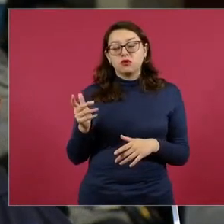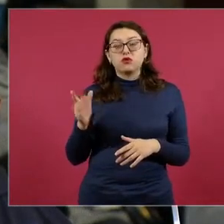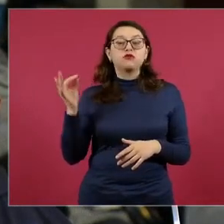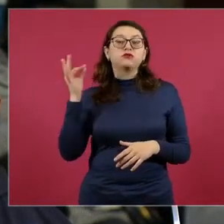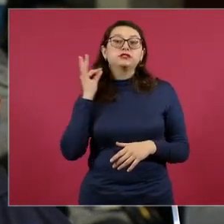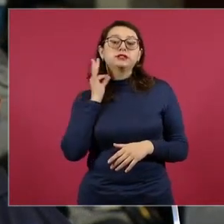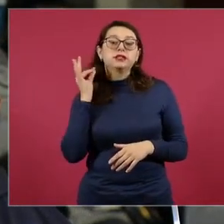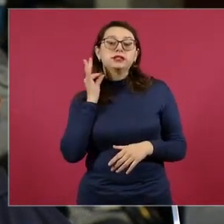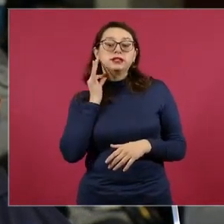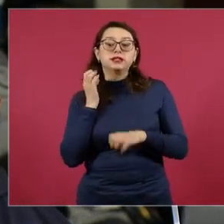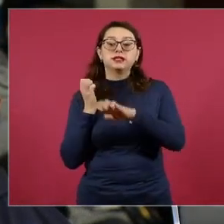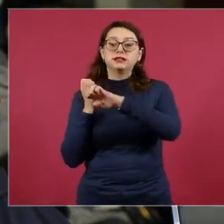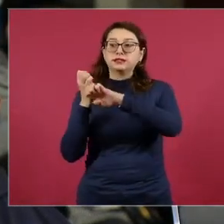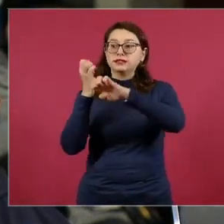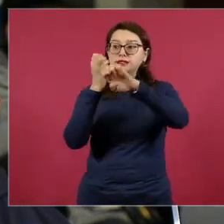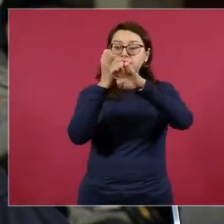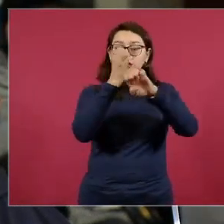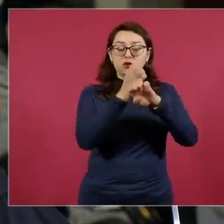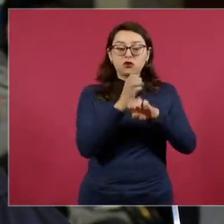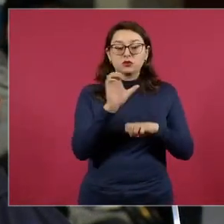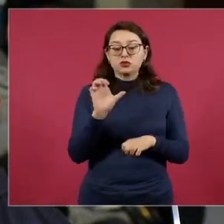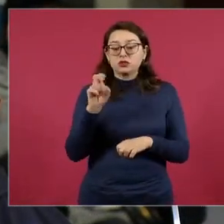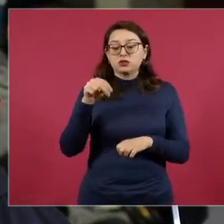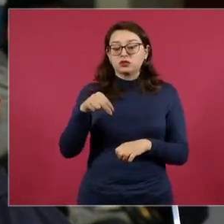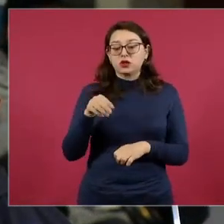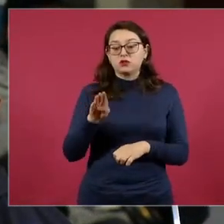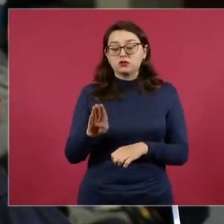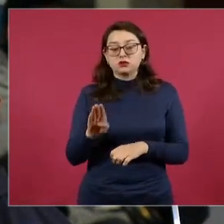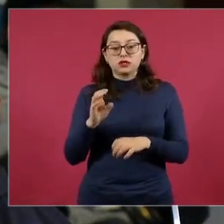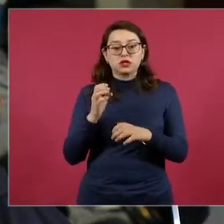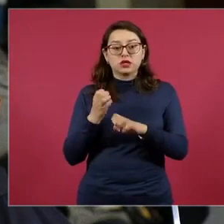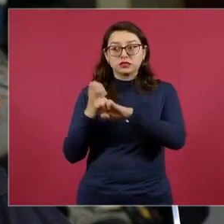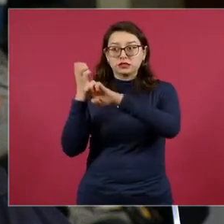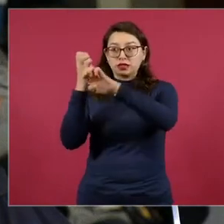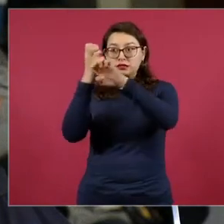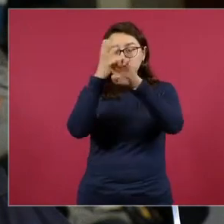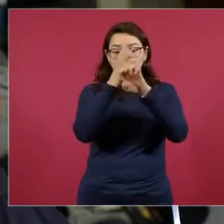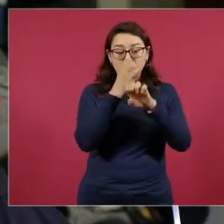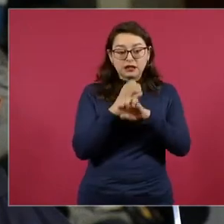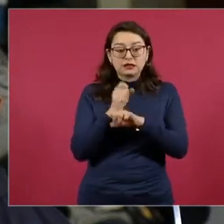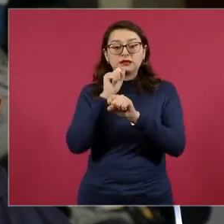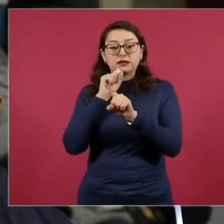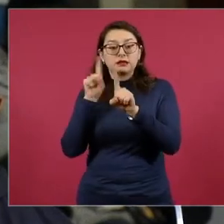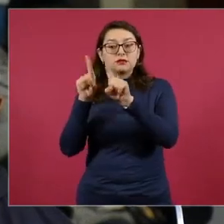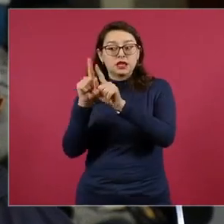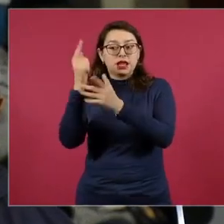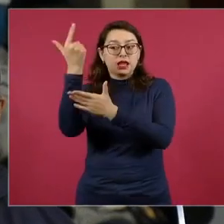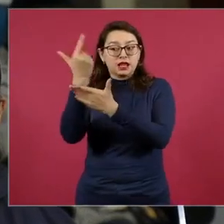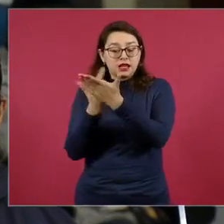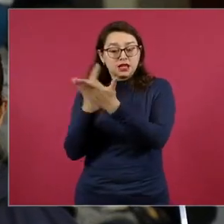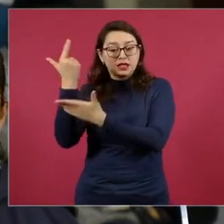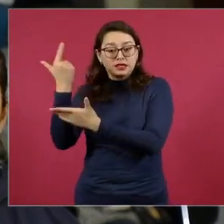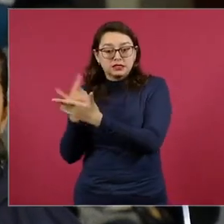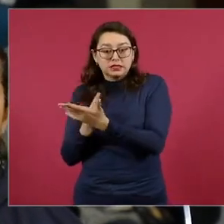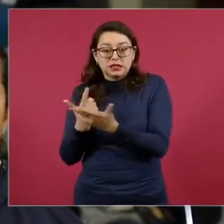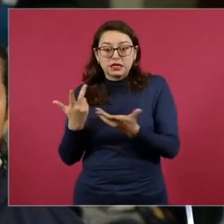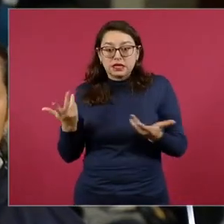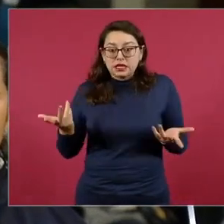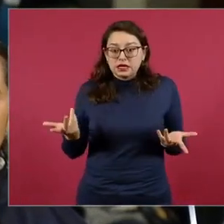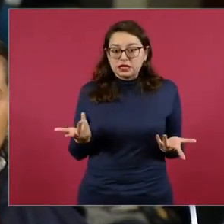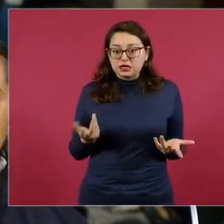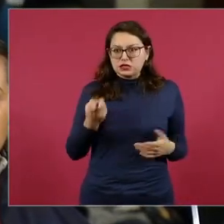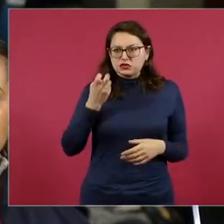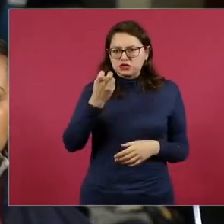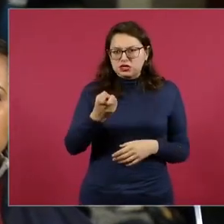las comisiones estatales de búsqueda hacían ese trabajo. Entonces, quisiéramos saber si esos datos